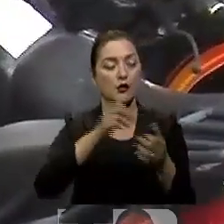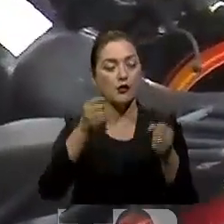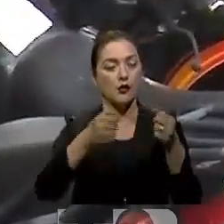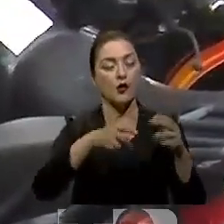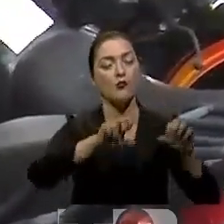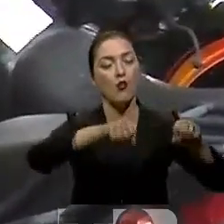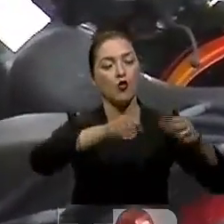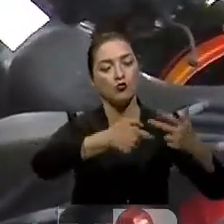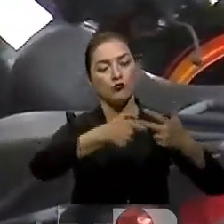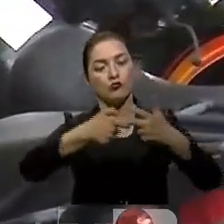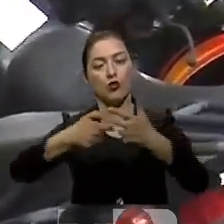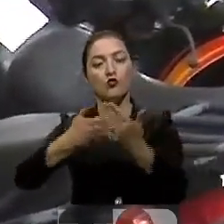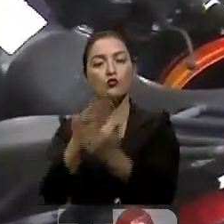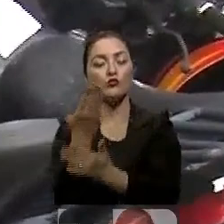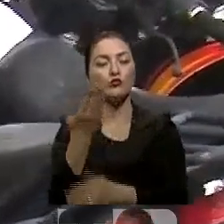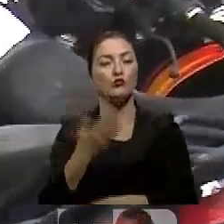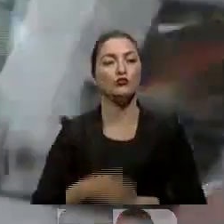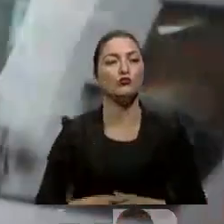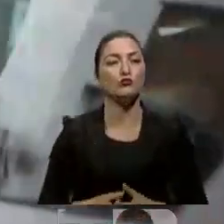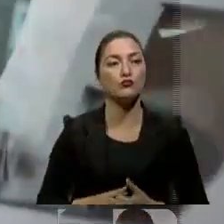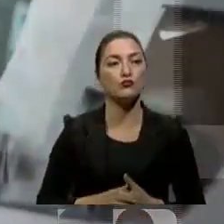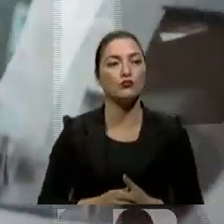para motocicletas.